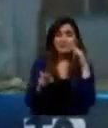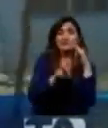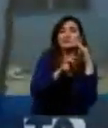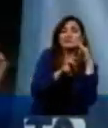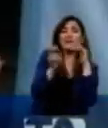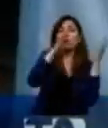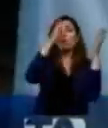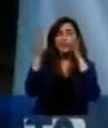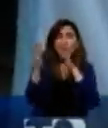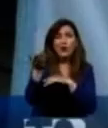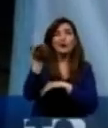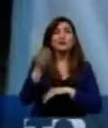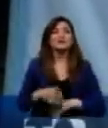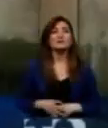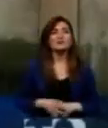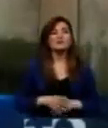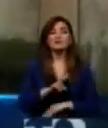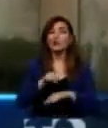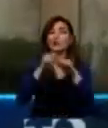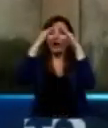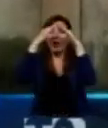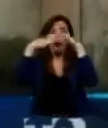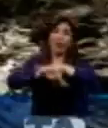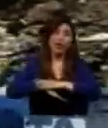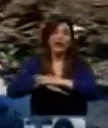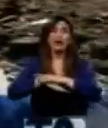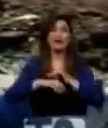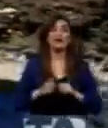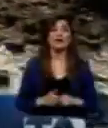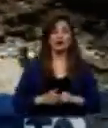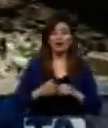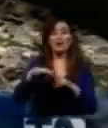en refugios temporales y es normal ver casas dañadas,